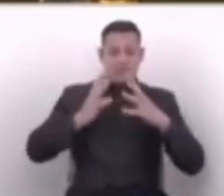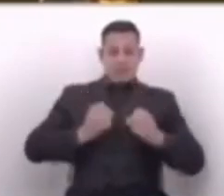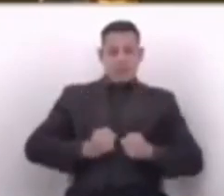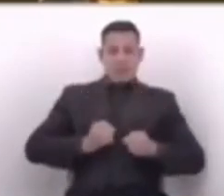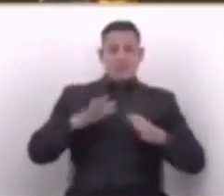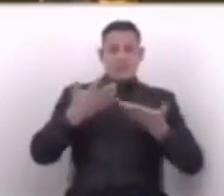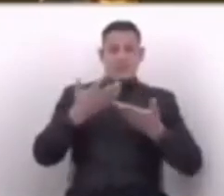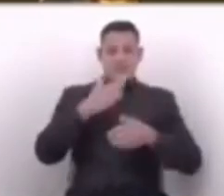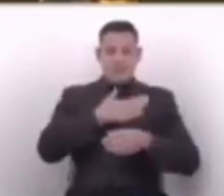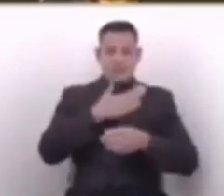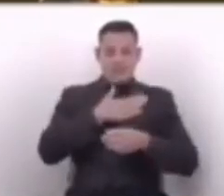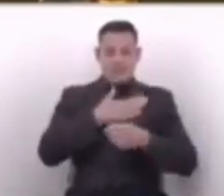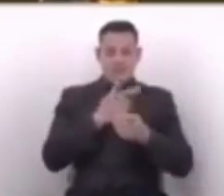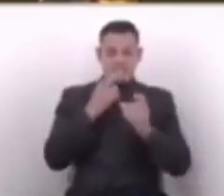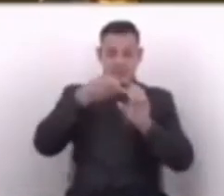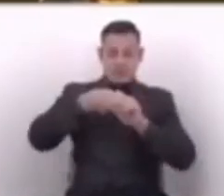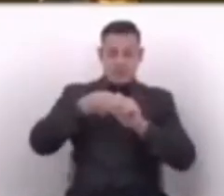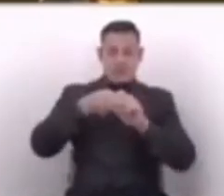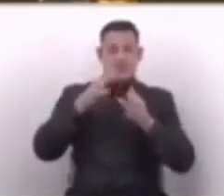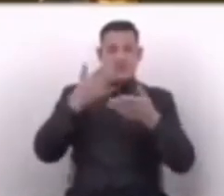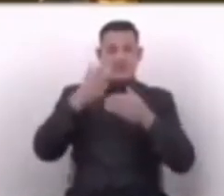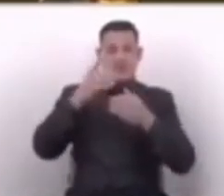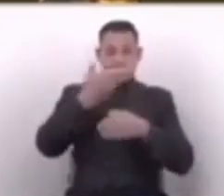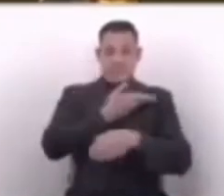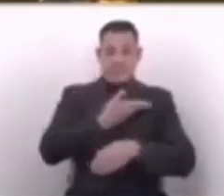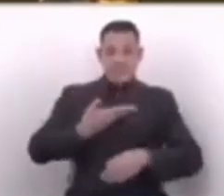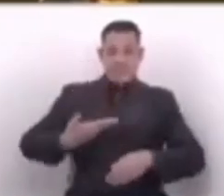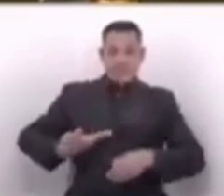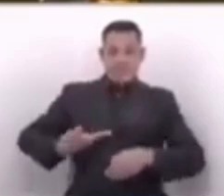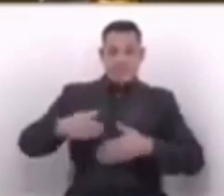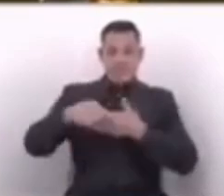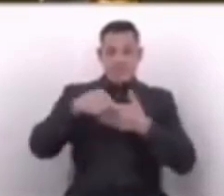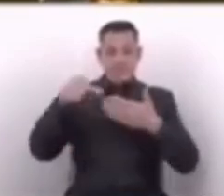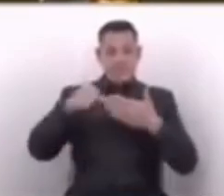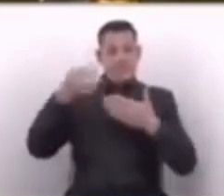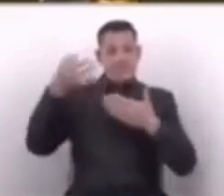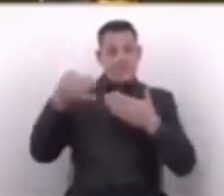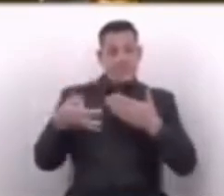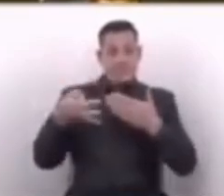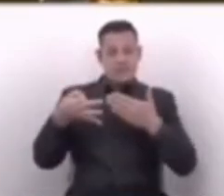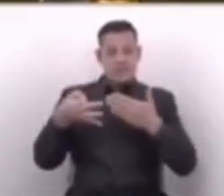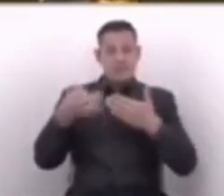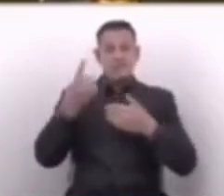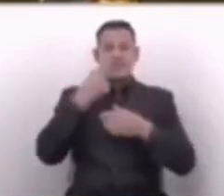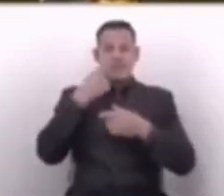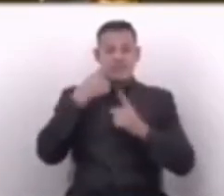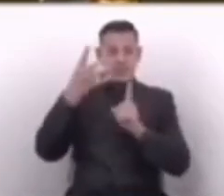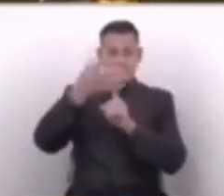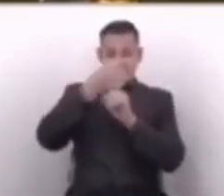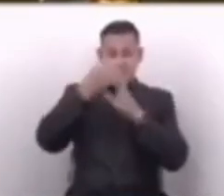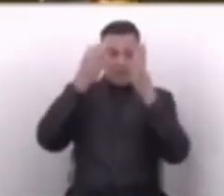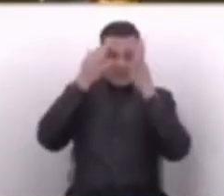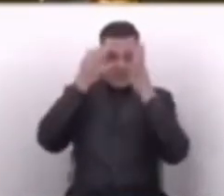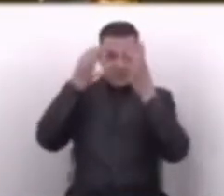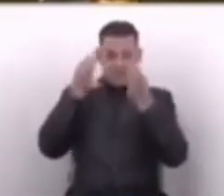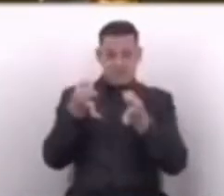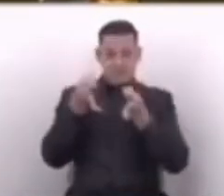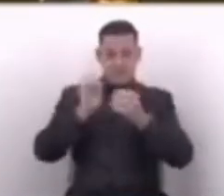gobernabilidad que existe entre el Ejecutivo y el Legislativo, que es donde se toman las